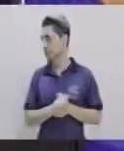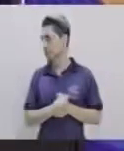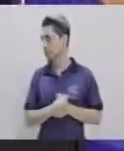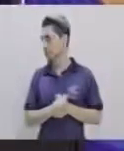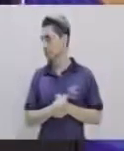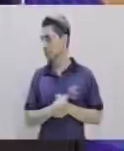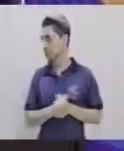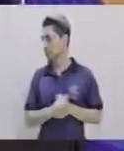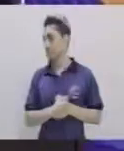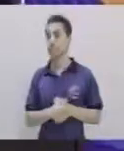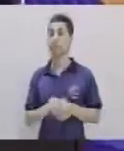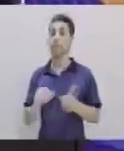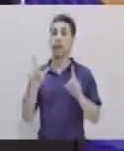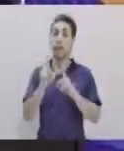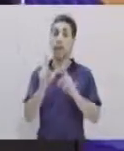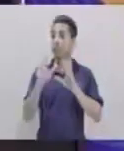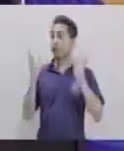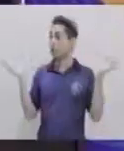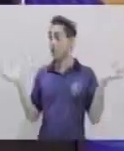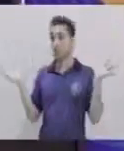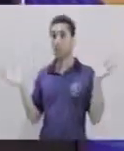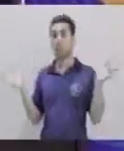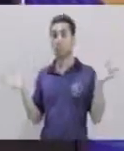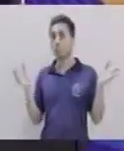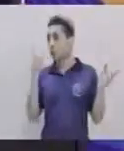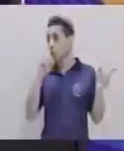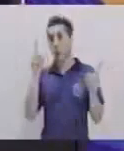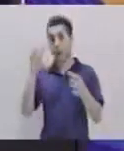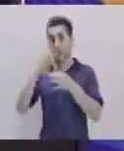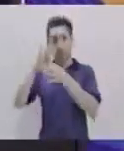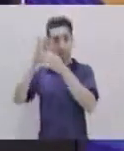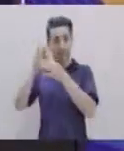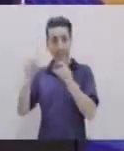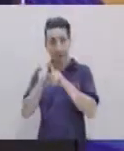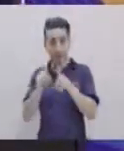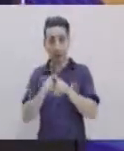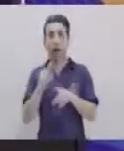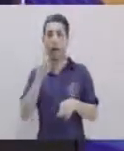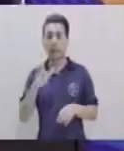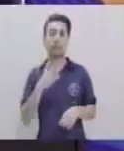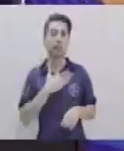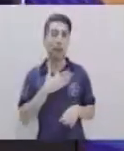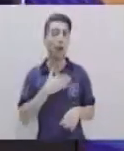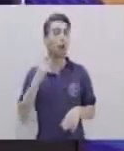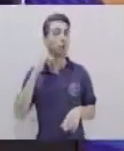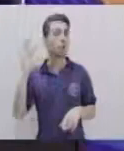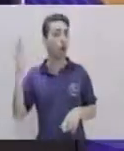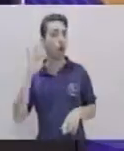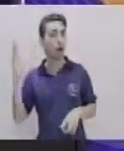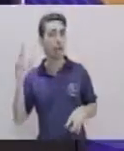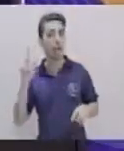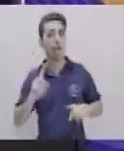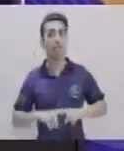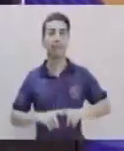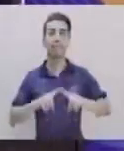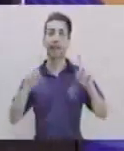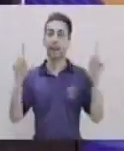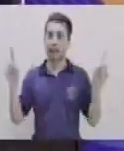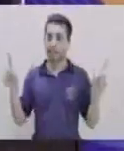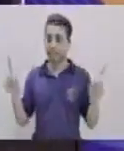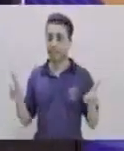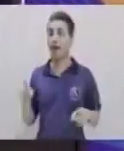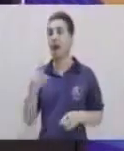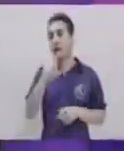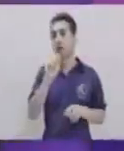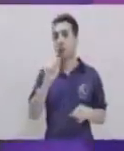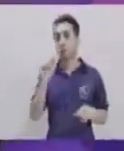círculo. Y las letras que me quedaron son los sonidos diferentes. Esos los